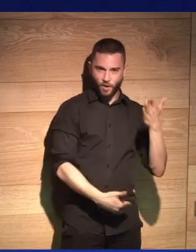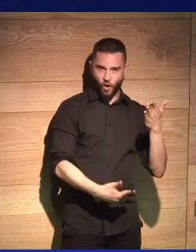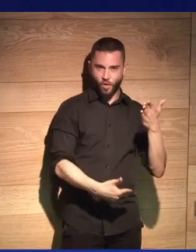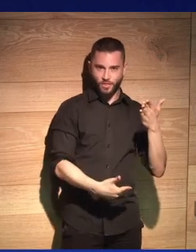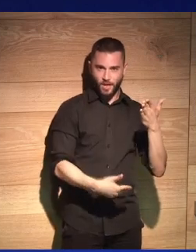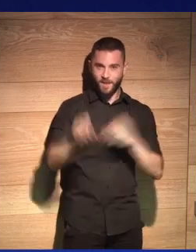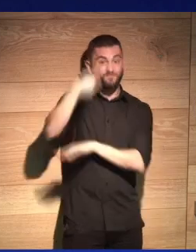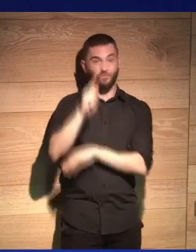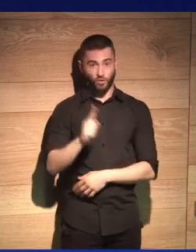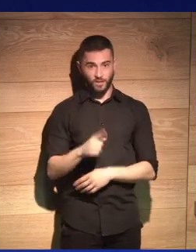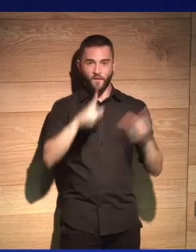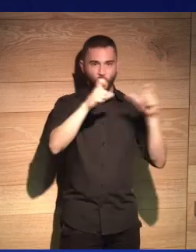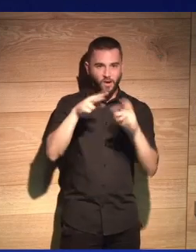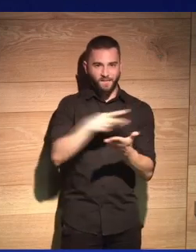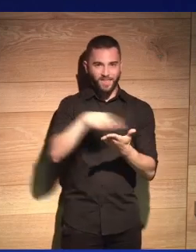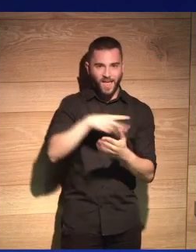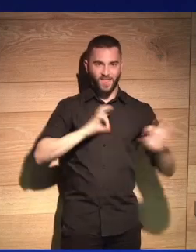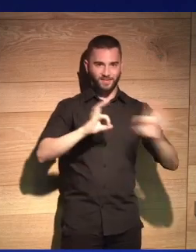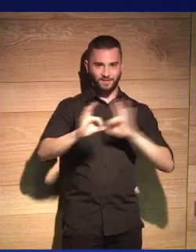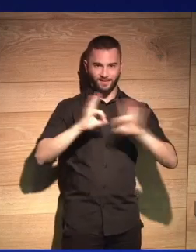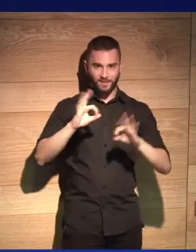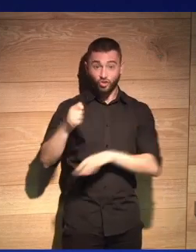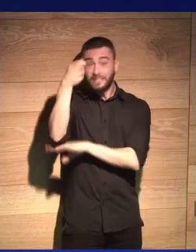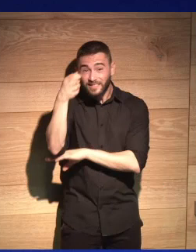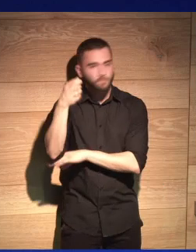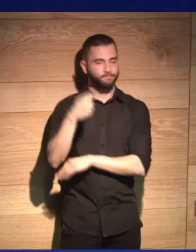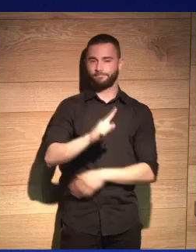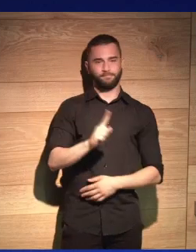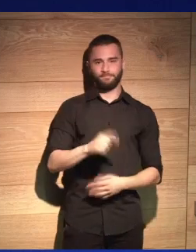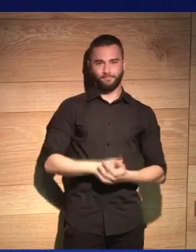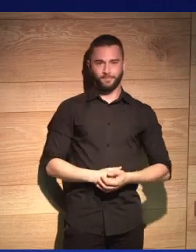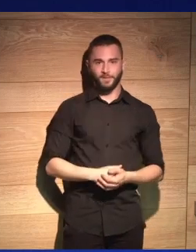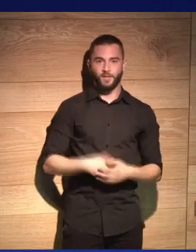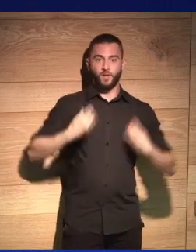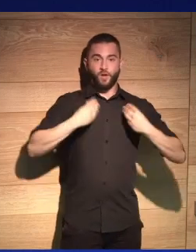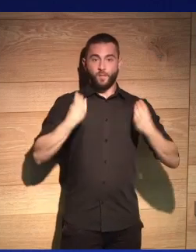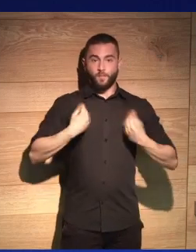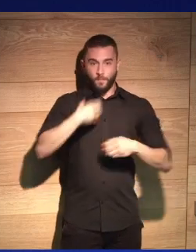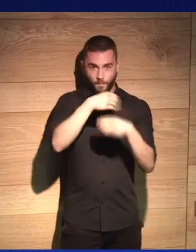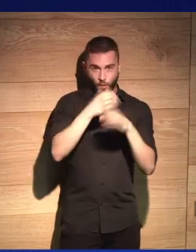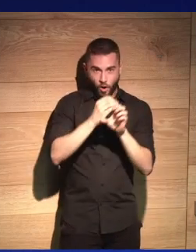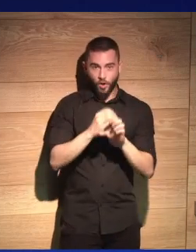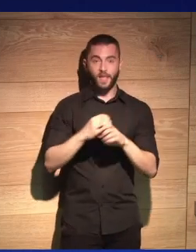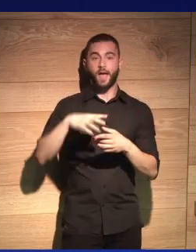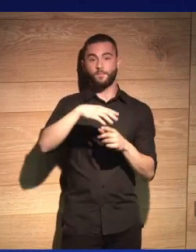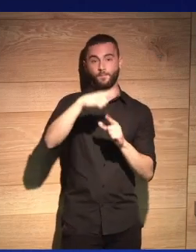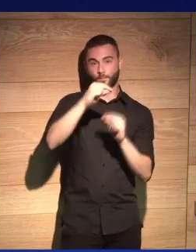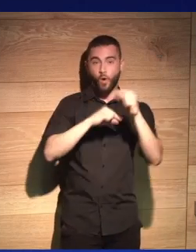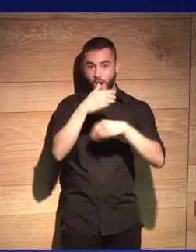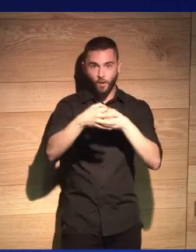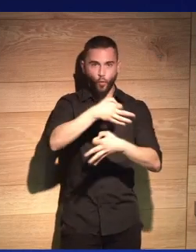La fotografía, la danza, la pintura, el teatro no lo captan. La biología molecular y la física cuántica tampoco, desde